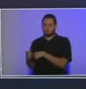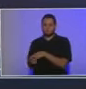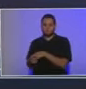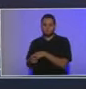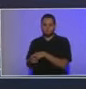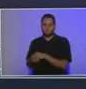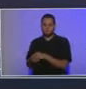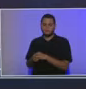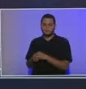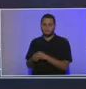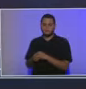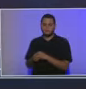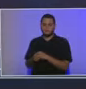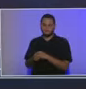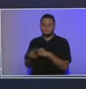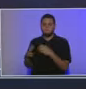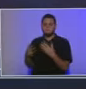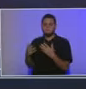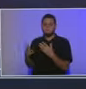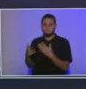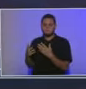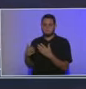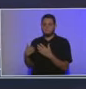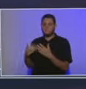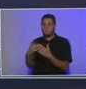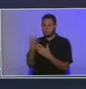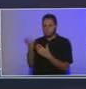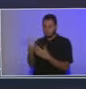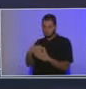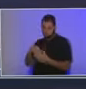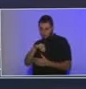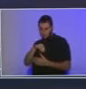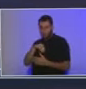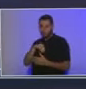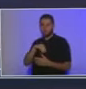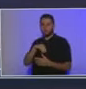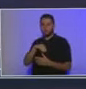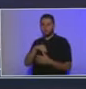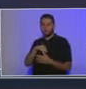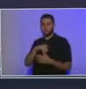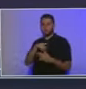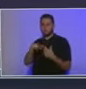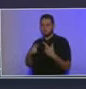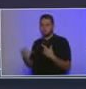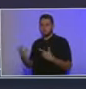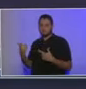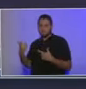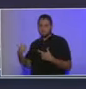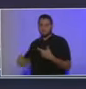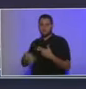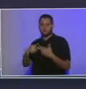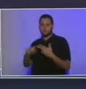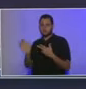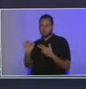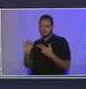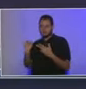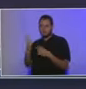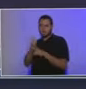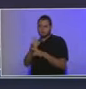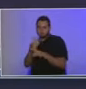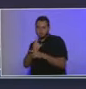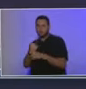que presencia de sustancias controladas o armas de fuego. Se hizo un inventario, se ocupó sustancias controladas y se ocupó un arma